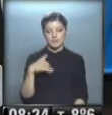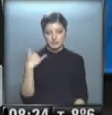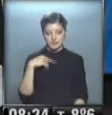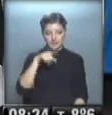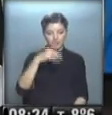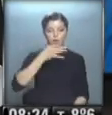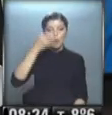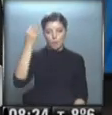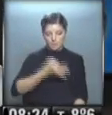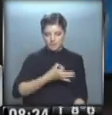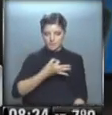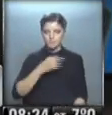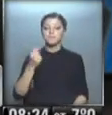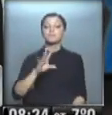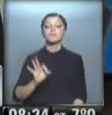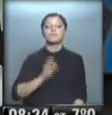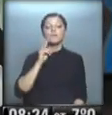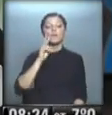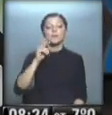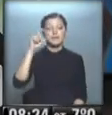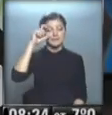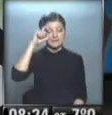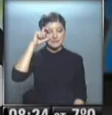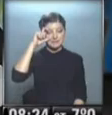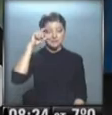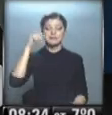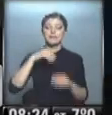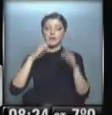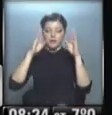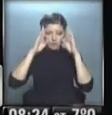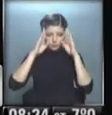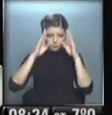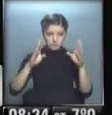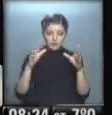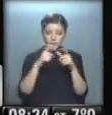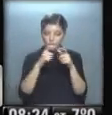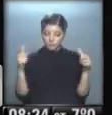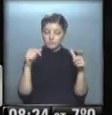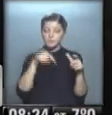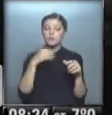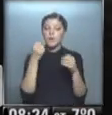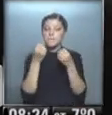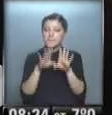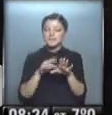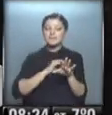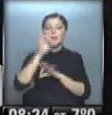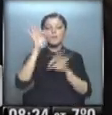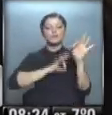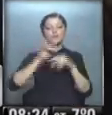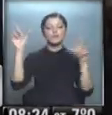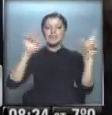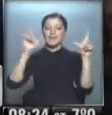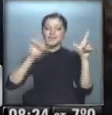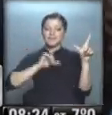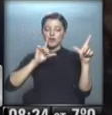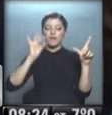el 2010 se amplía el objeto social y se comienza con el proyecto de la televisión digital, el despliegue